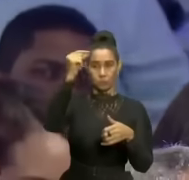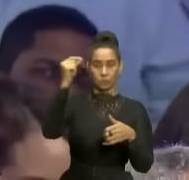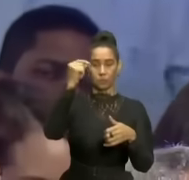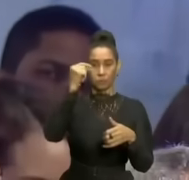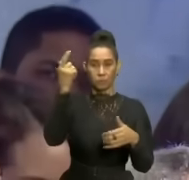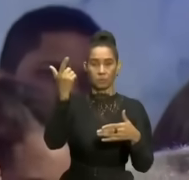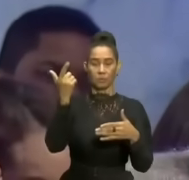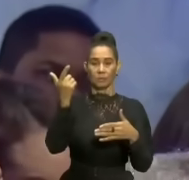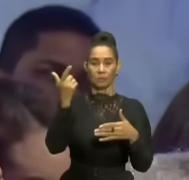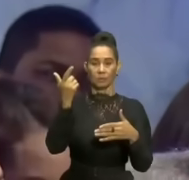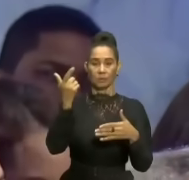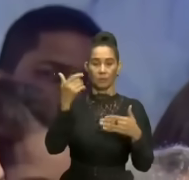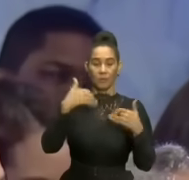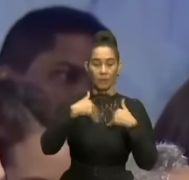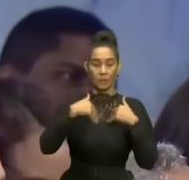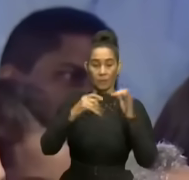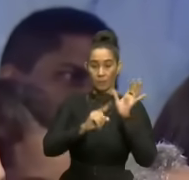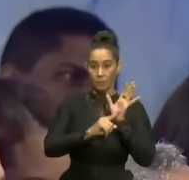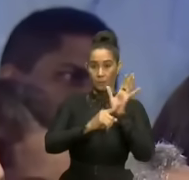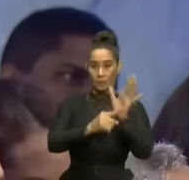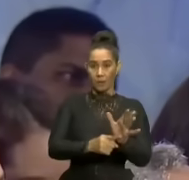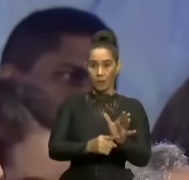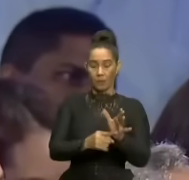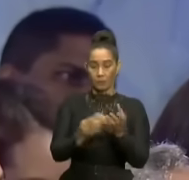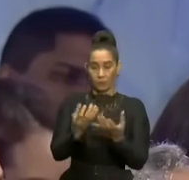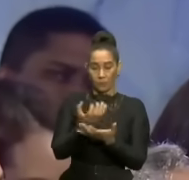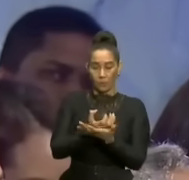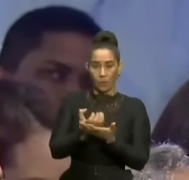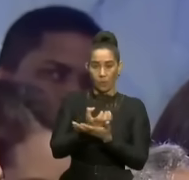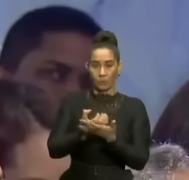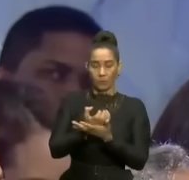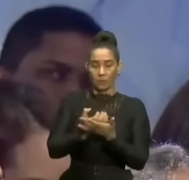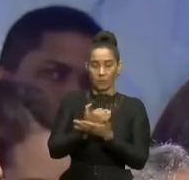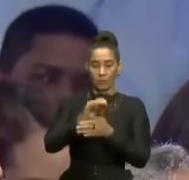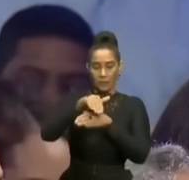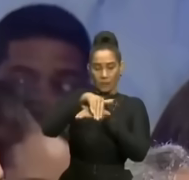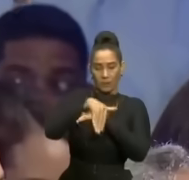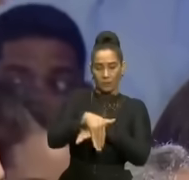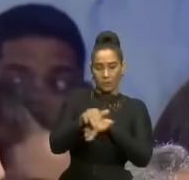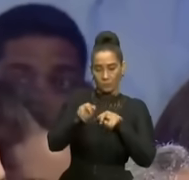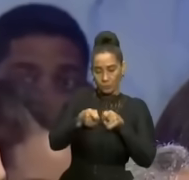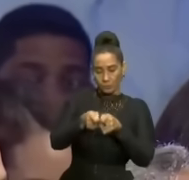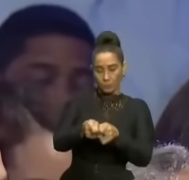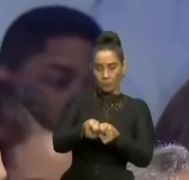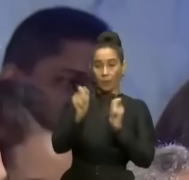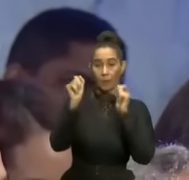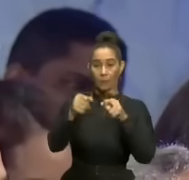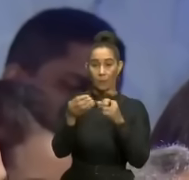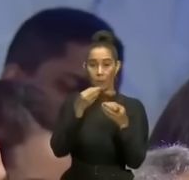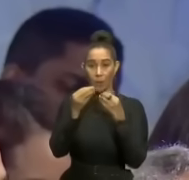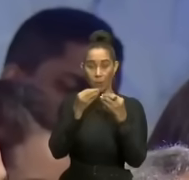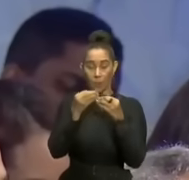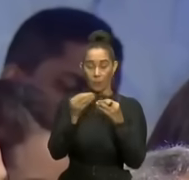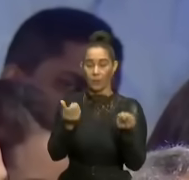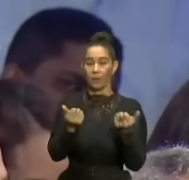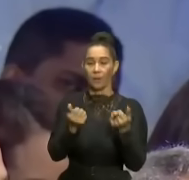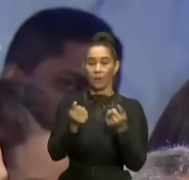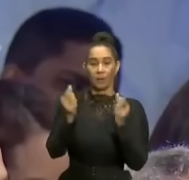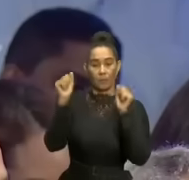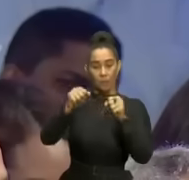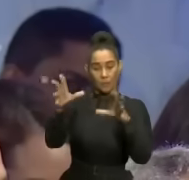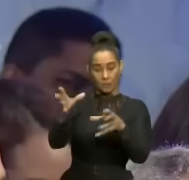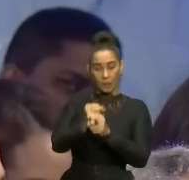abejones. Tengo imágenes donde cocinaban a medianoche con leña para poder cumplir las